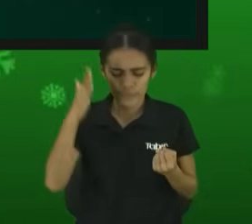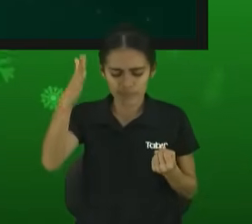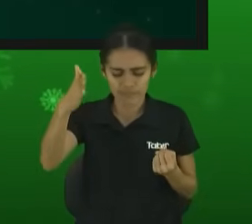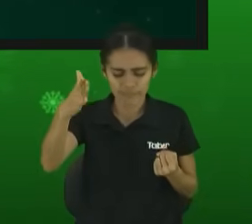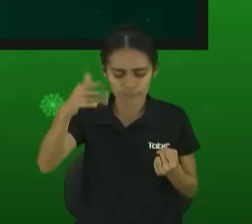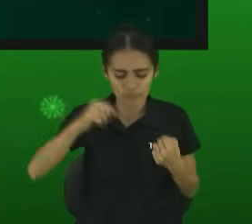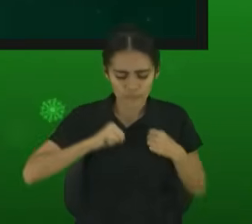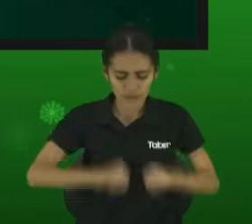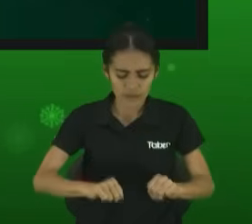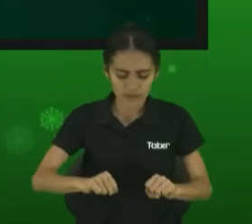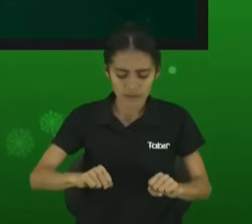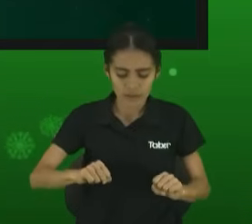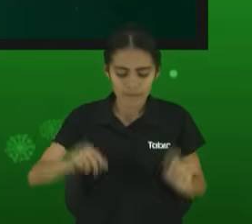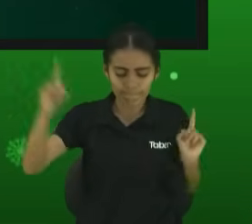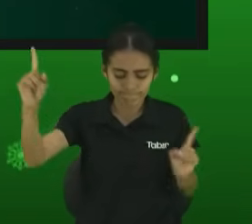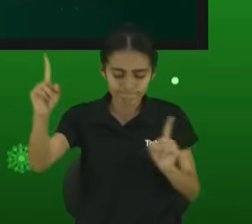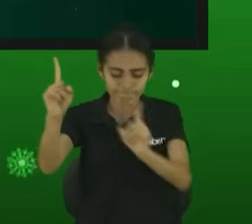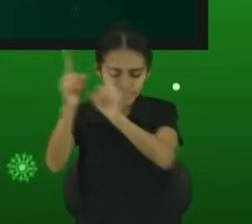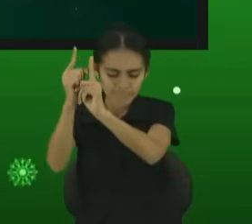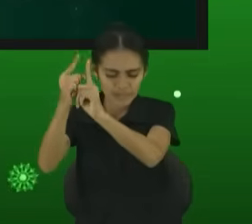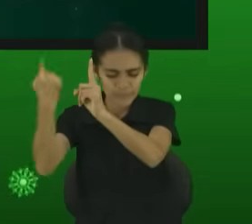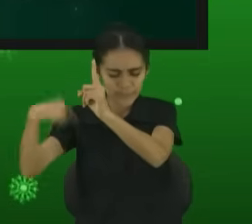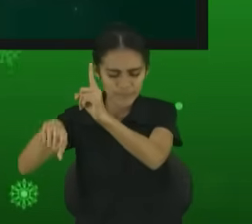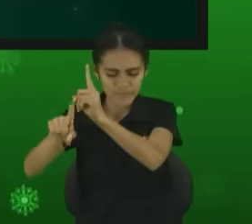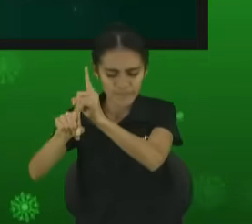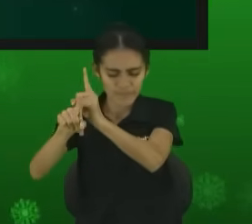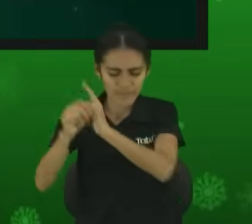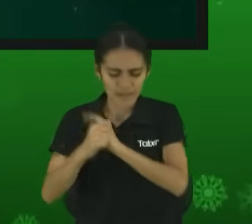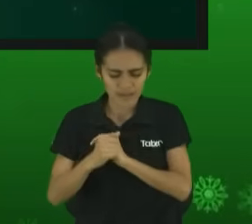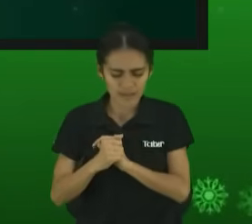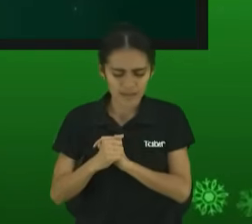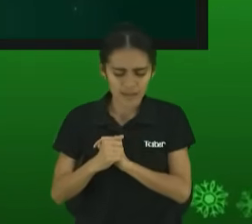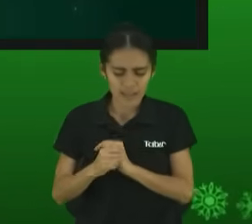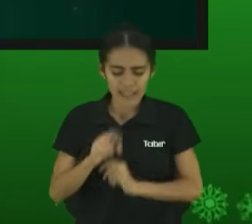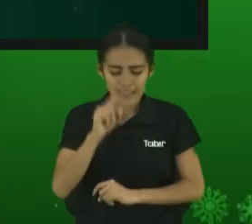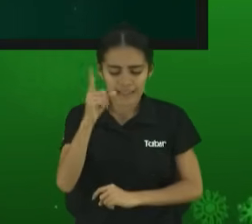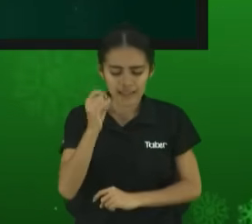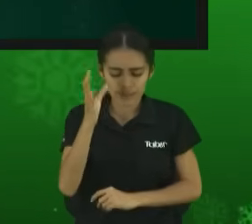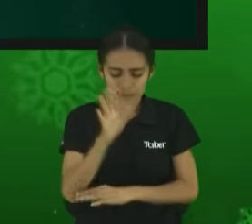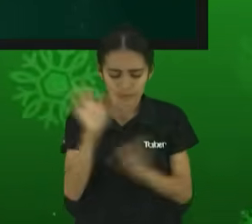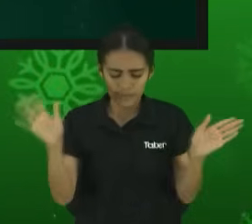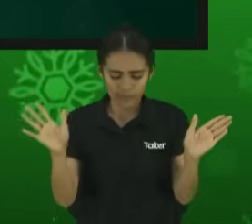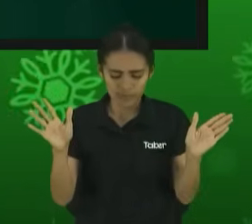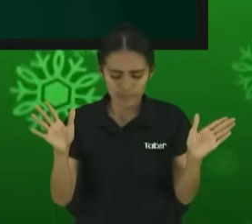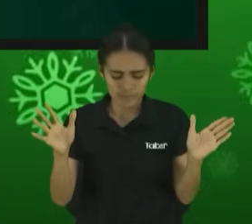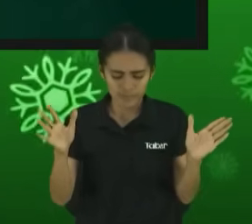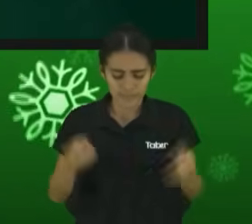en tu presencia por siempre. En Cristo Jesús hoy te declaro mi Señor y mi Salvador. Y